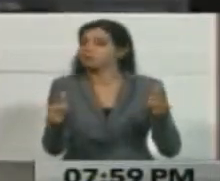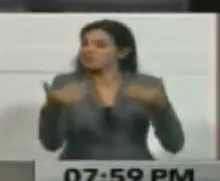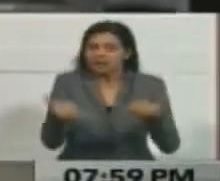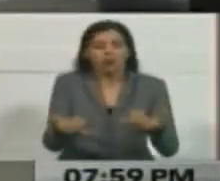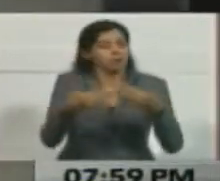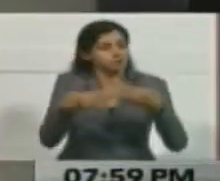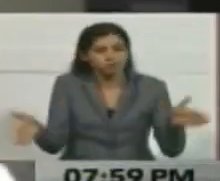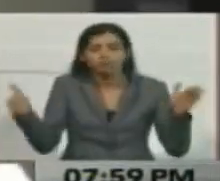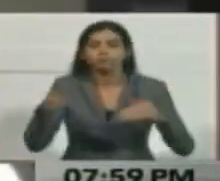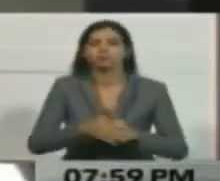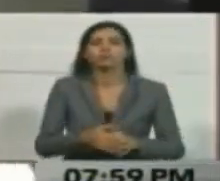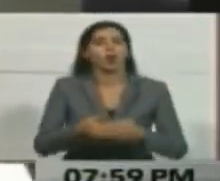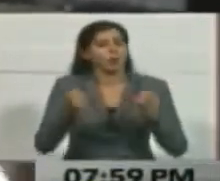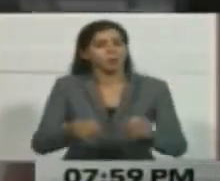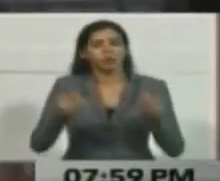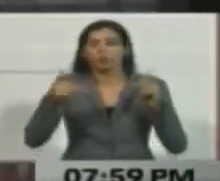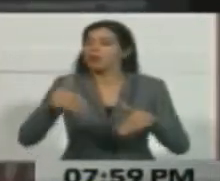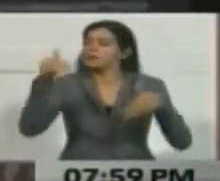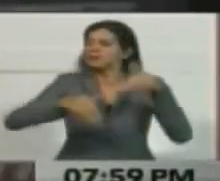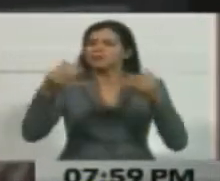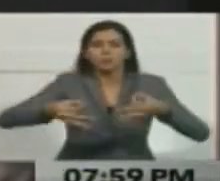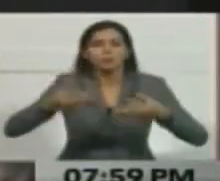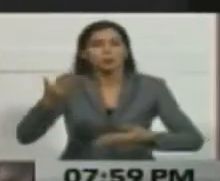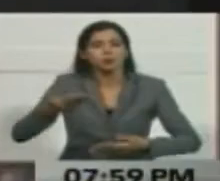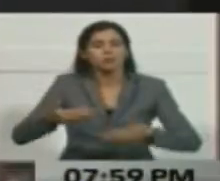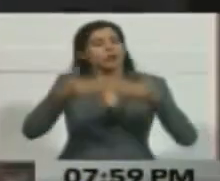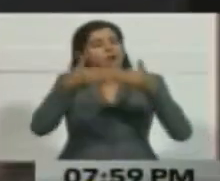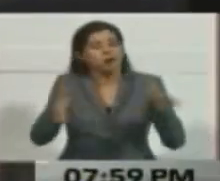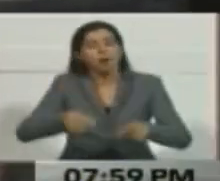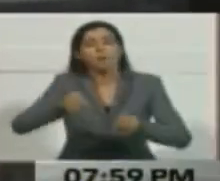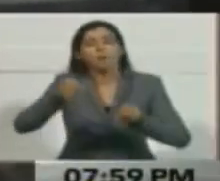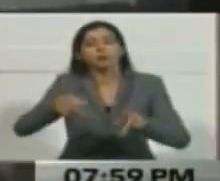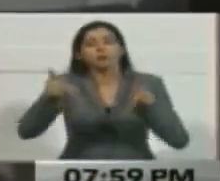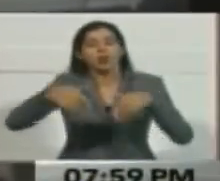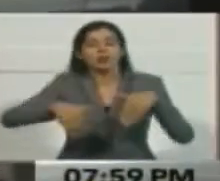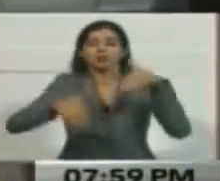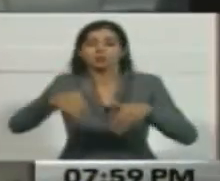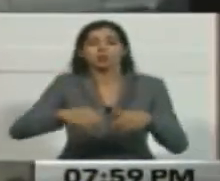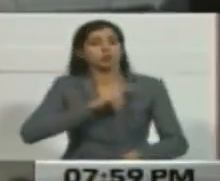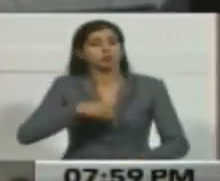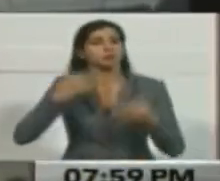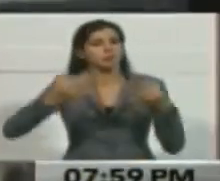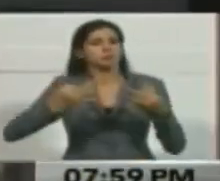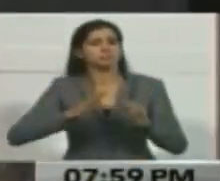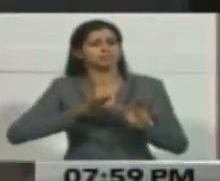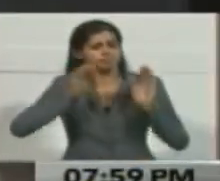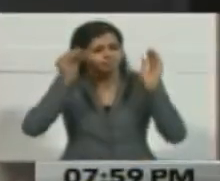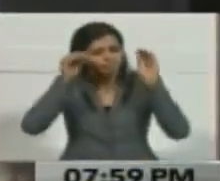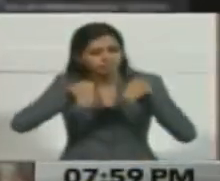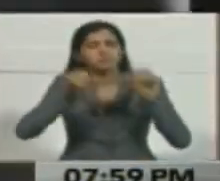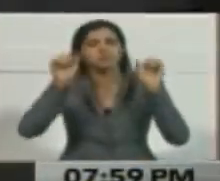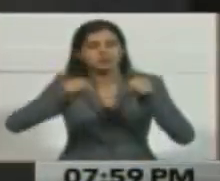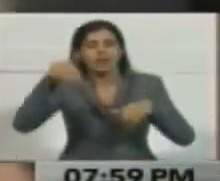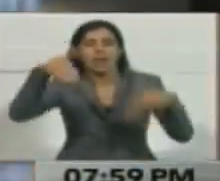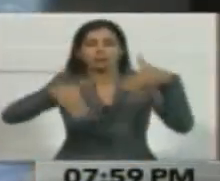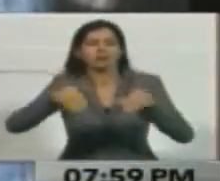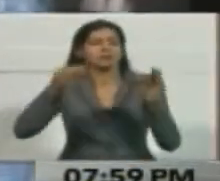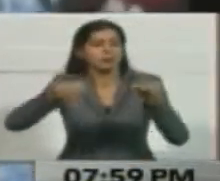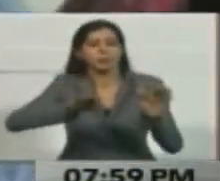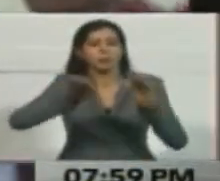el escenario electoral. Siempre es importante abrir el escenario electoral, y nosotros siempre vamos a estar de acuerdo con la vía electoral.